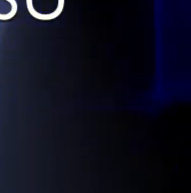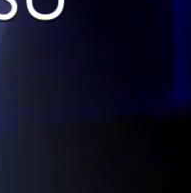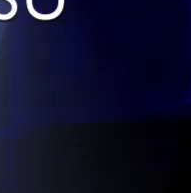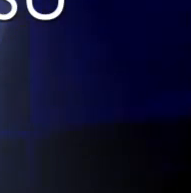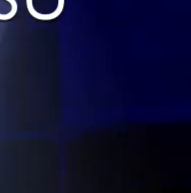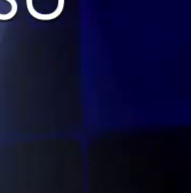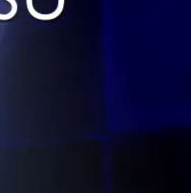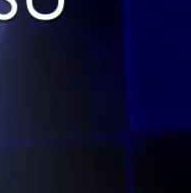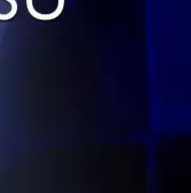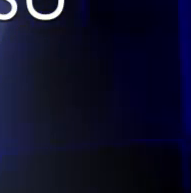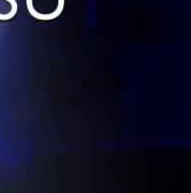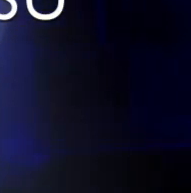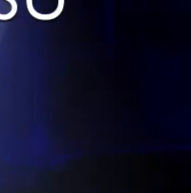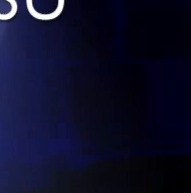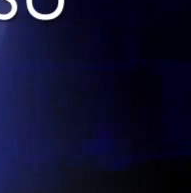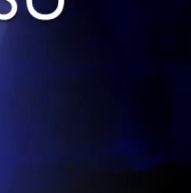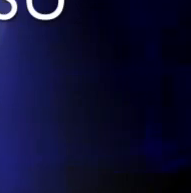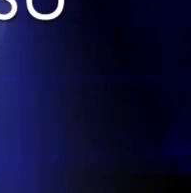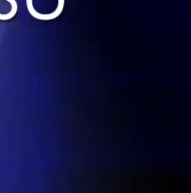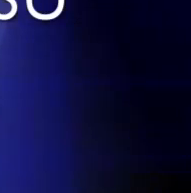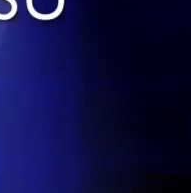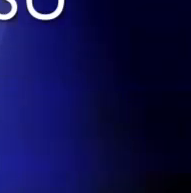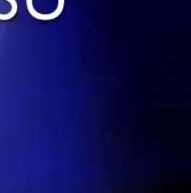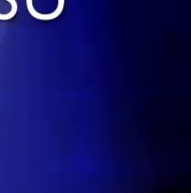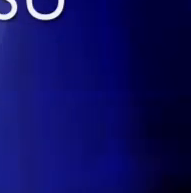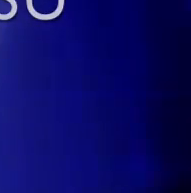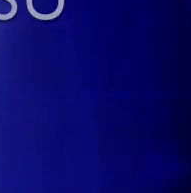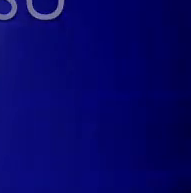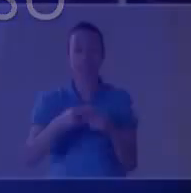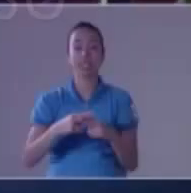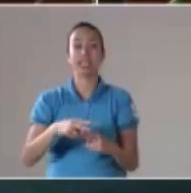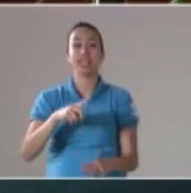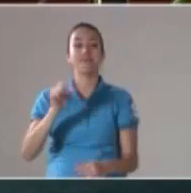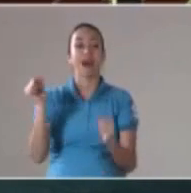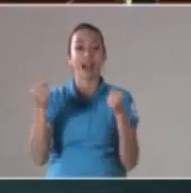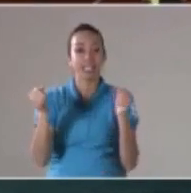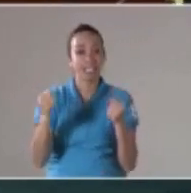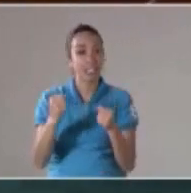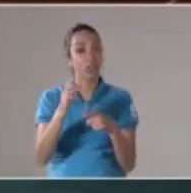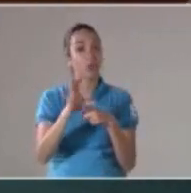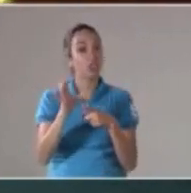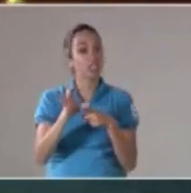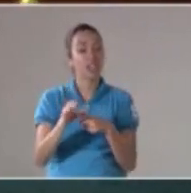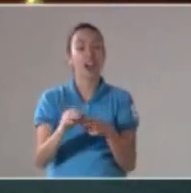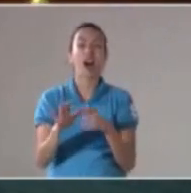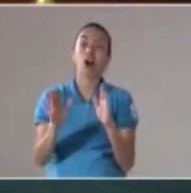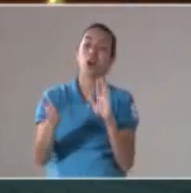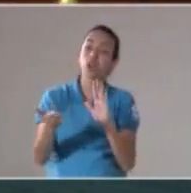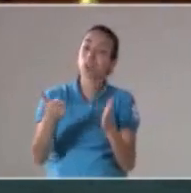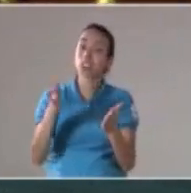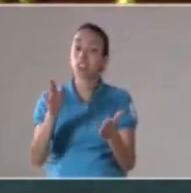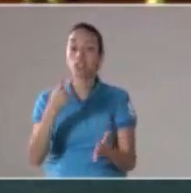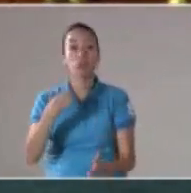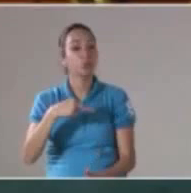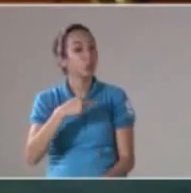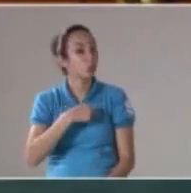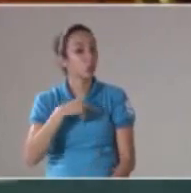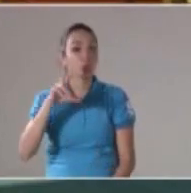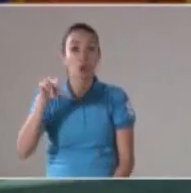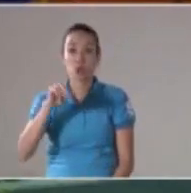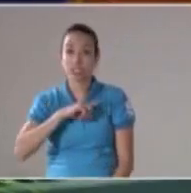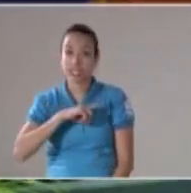por amor a su nombre, va a hacer cosas aunque nosotros no las